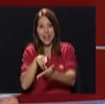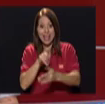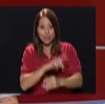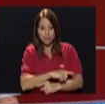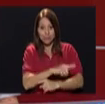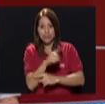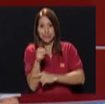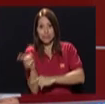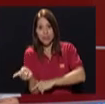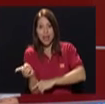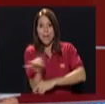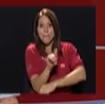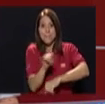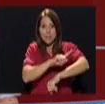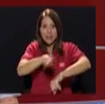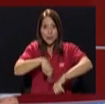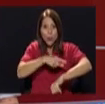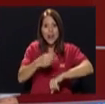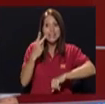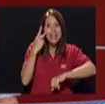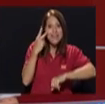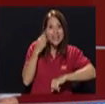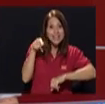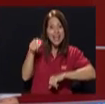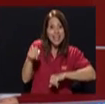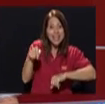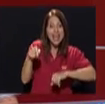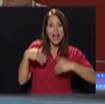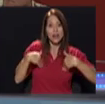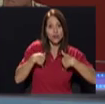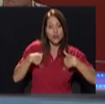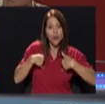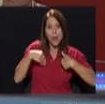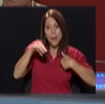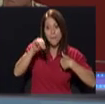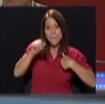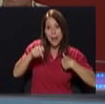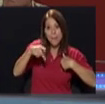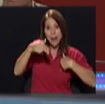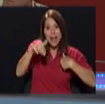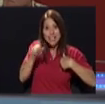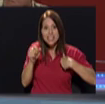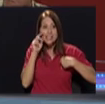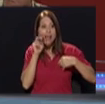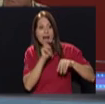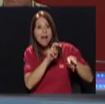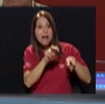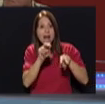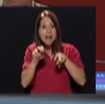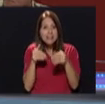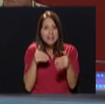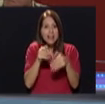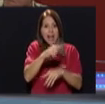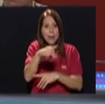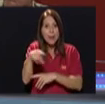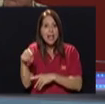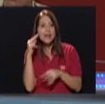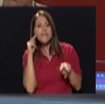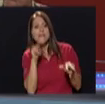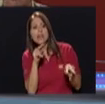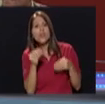vos ves los mapaches moviéndose en el parque, en la playa, andan vigilando a ver quién se descuida para